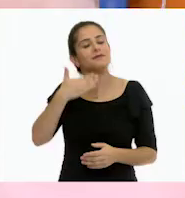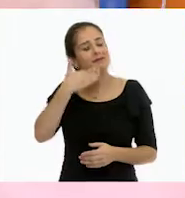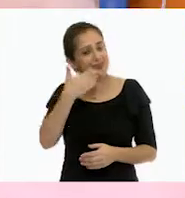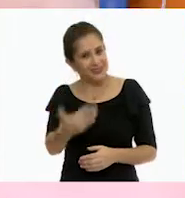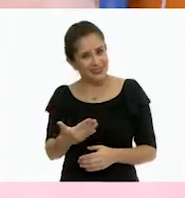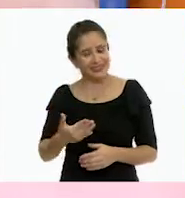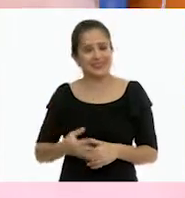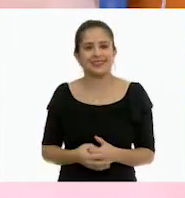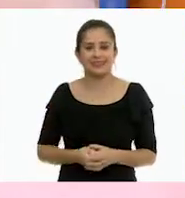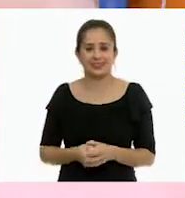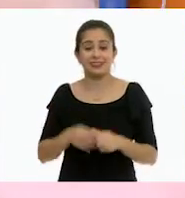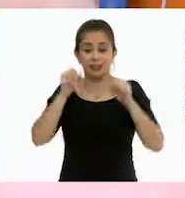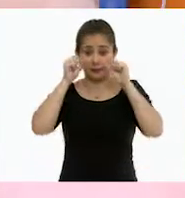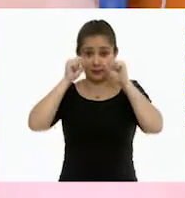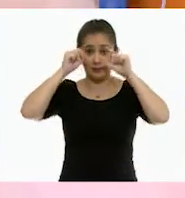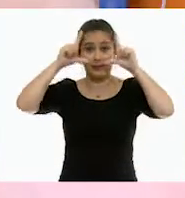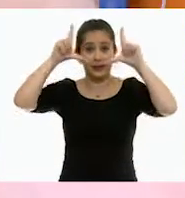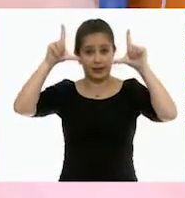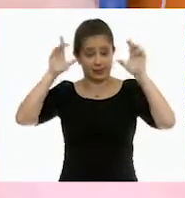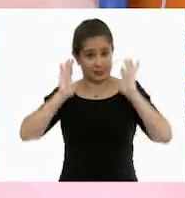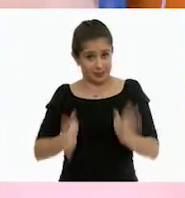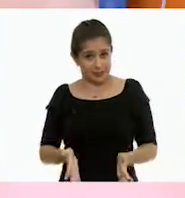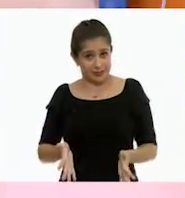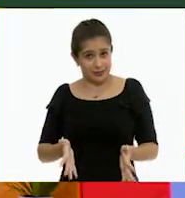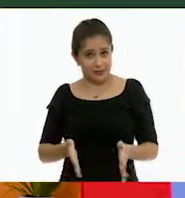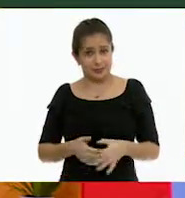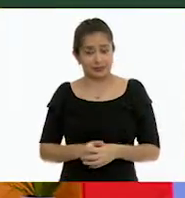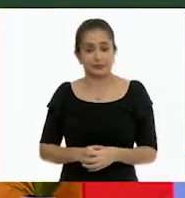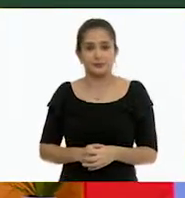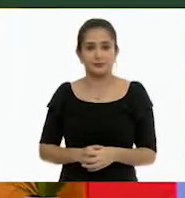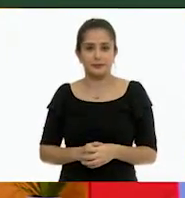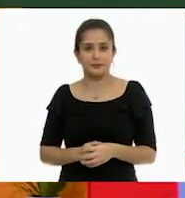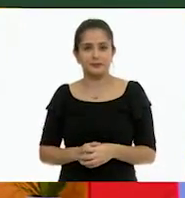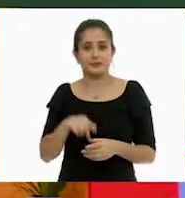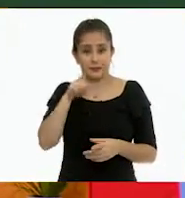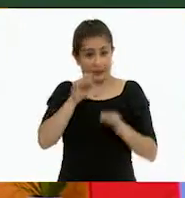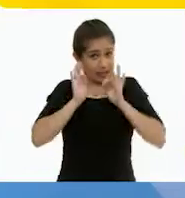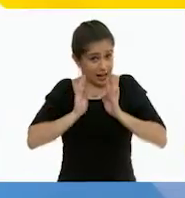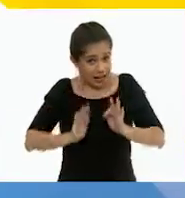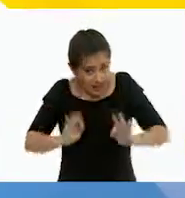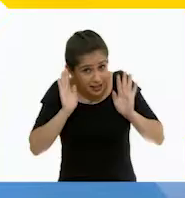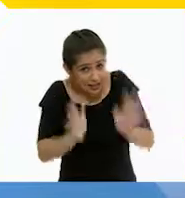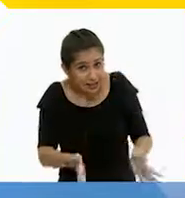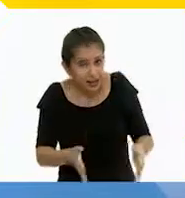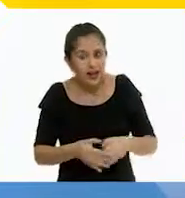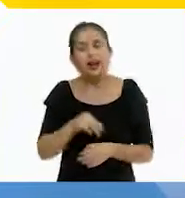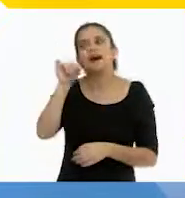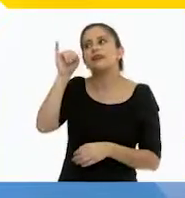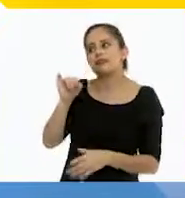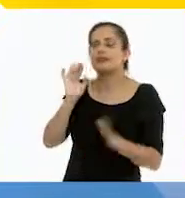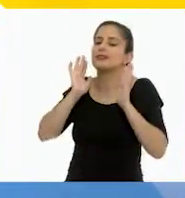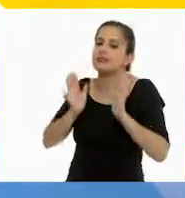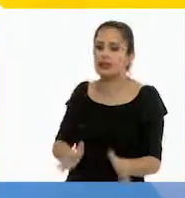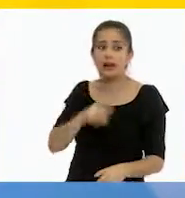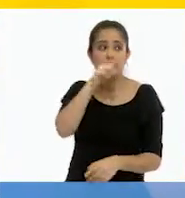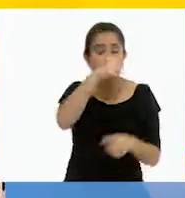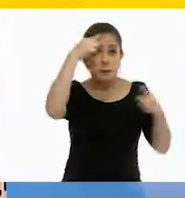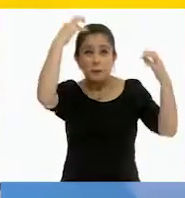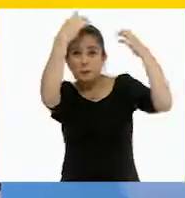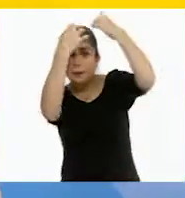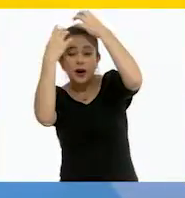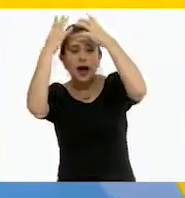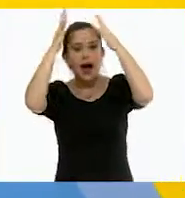Muy bien. Abre tus ojos. ¿Ya estás más tranquila? Ay, sí. ¿Tu mente está más